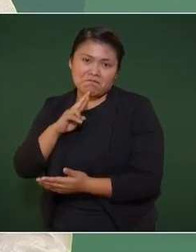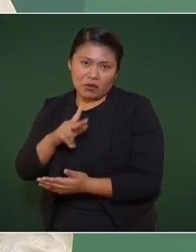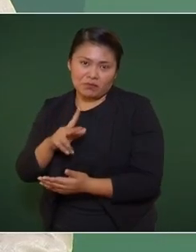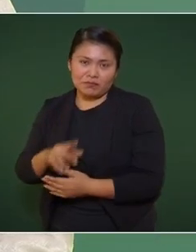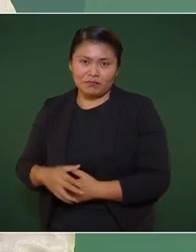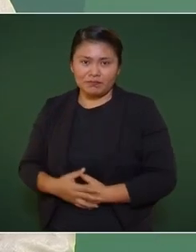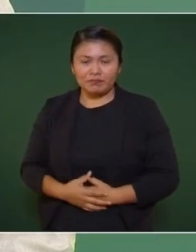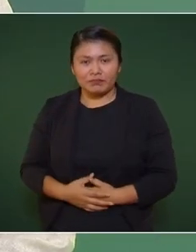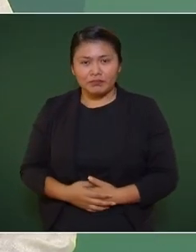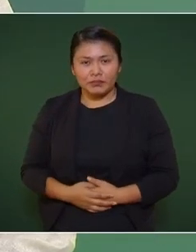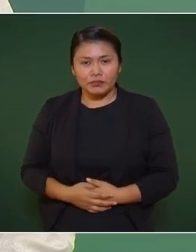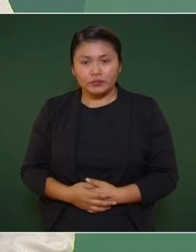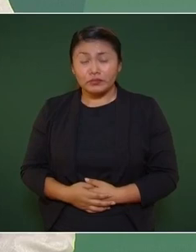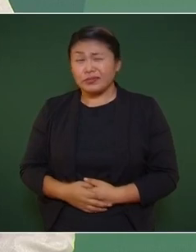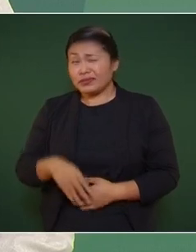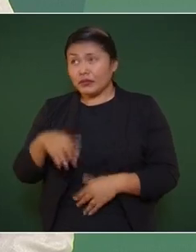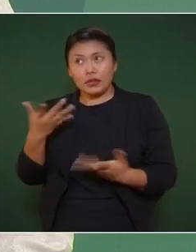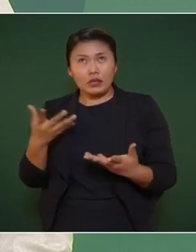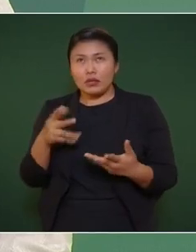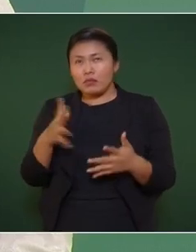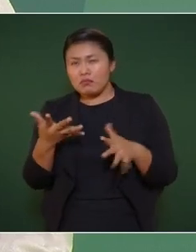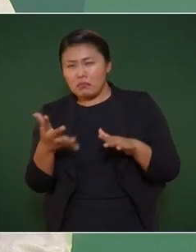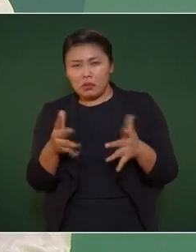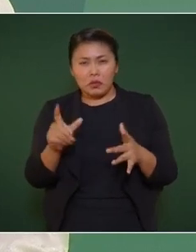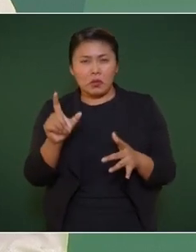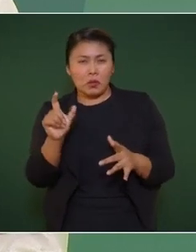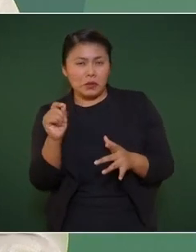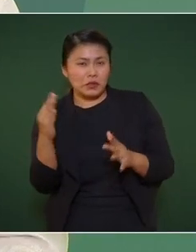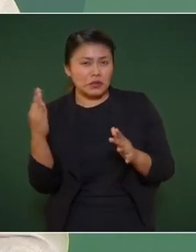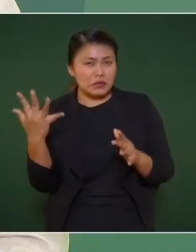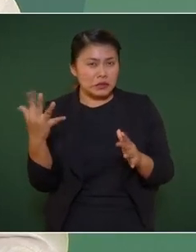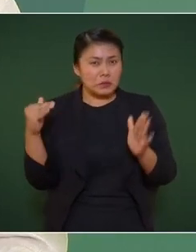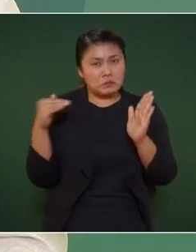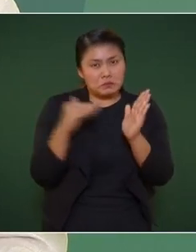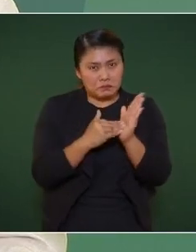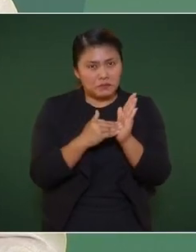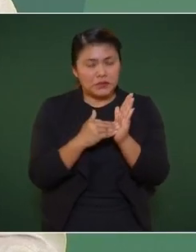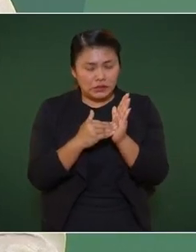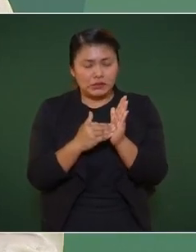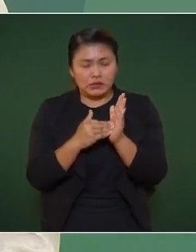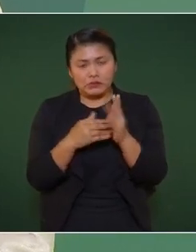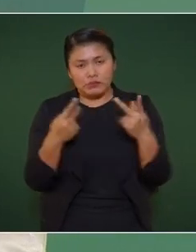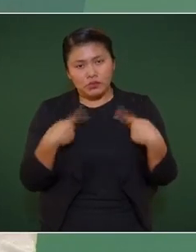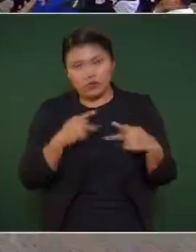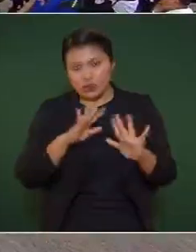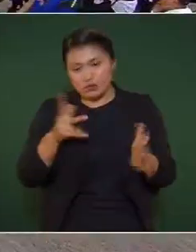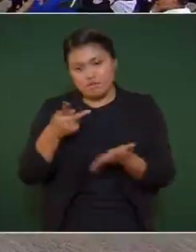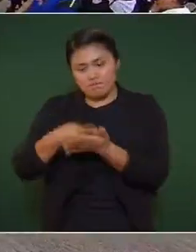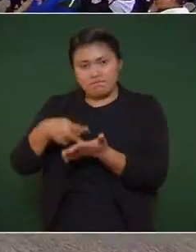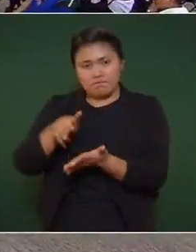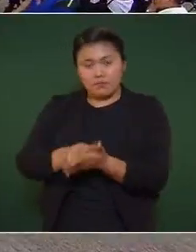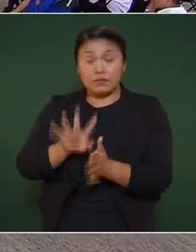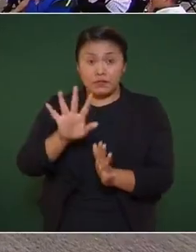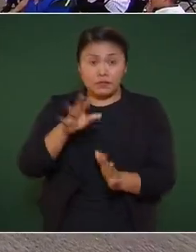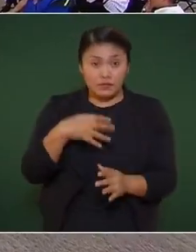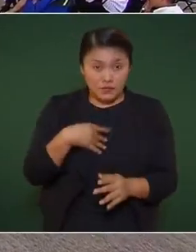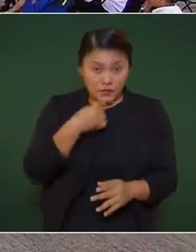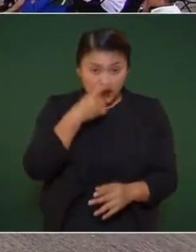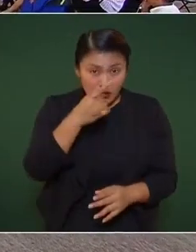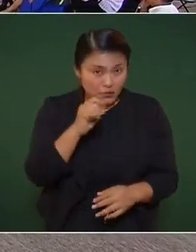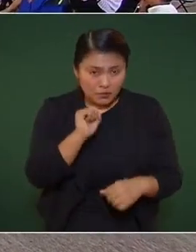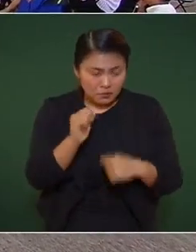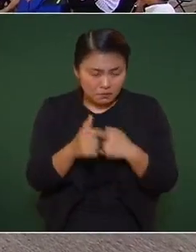más de 25.000 trabajadores. Aquí quiero mencionar algo también, de